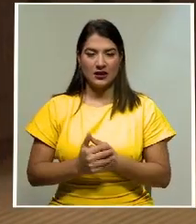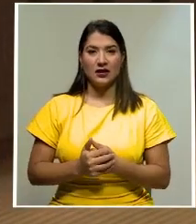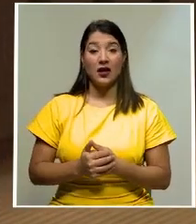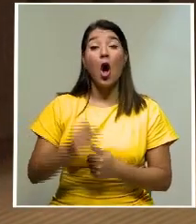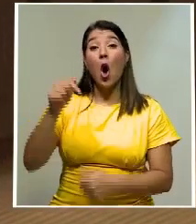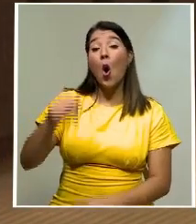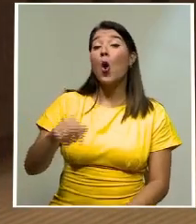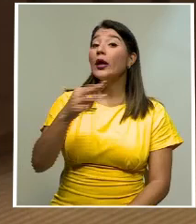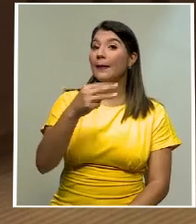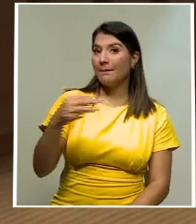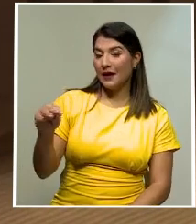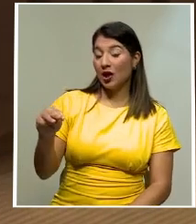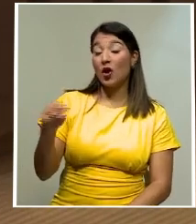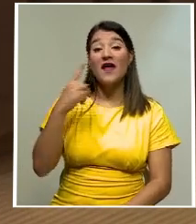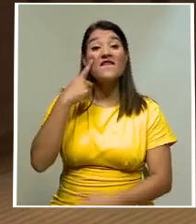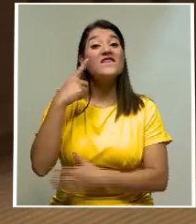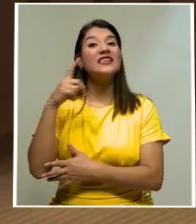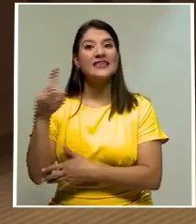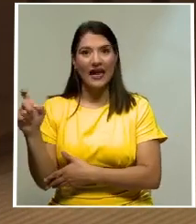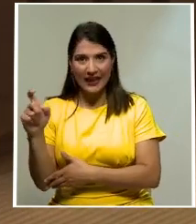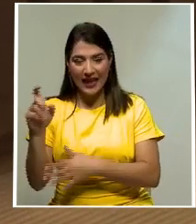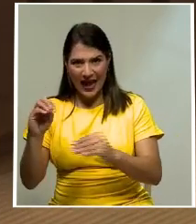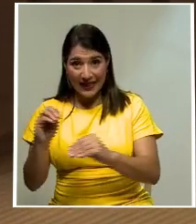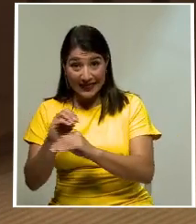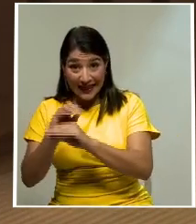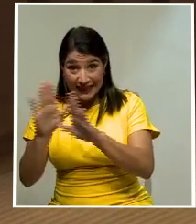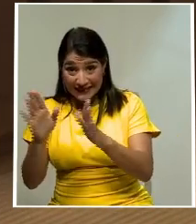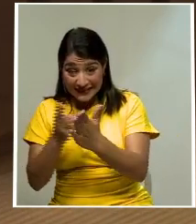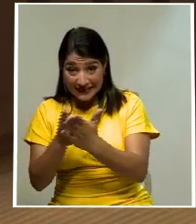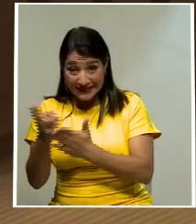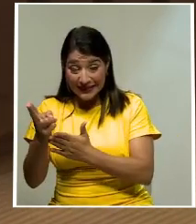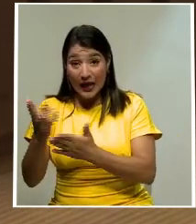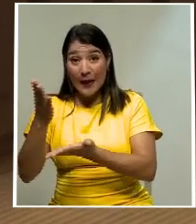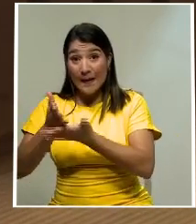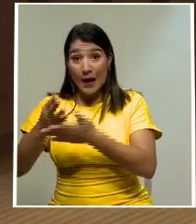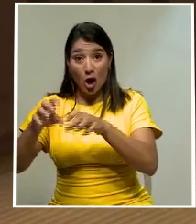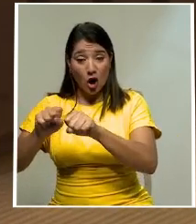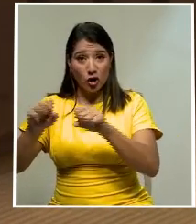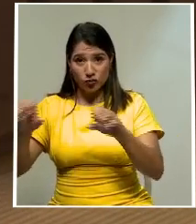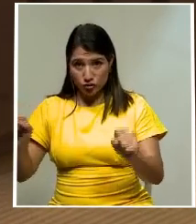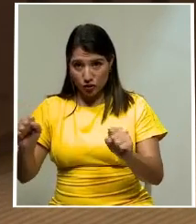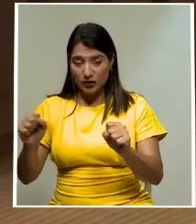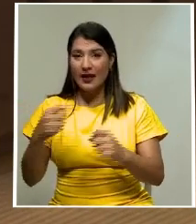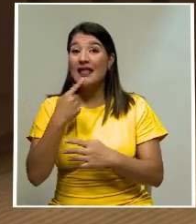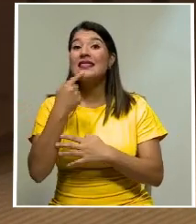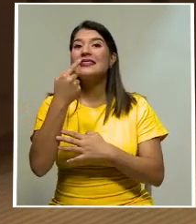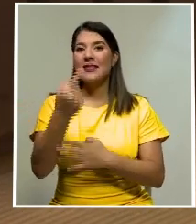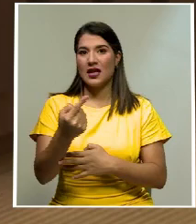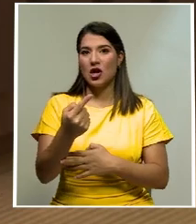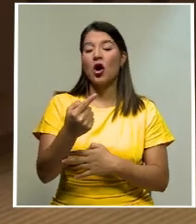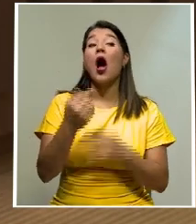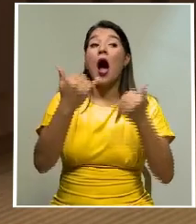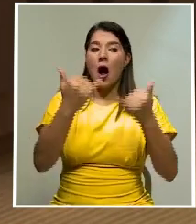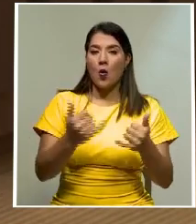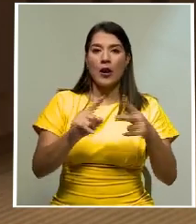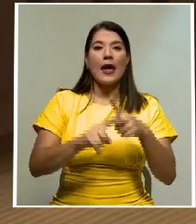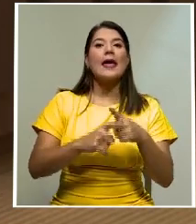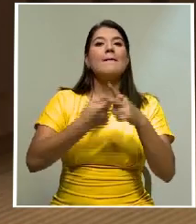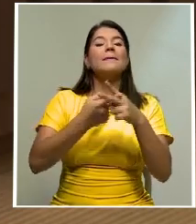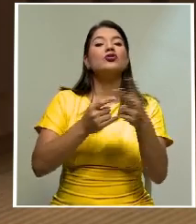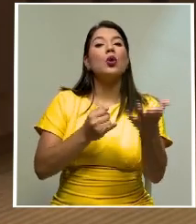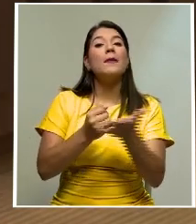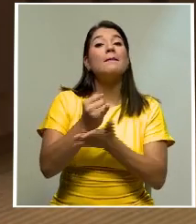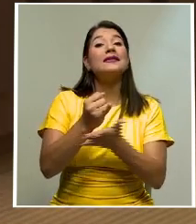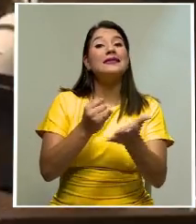de Probidad, Transparencia y Anticorrupción, sin revelar mayores detalles, confirmó que existe una investigación por el